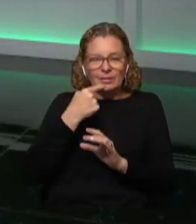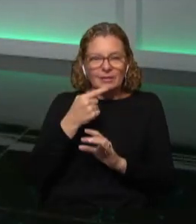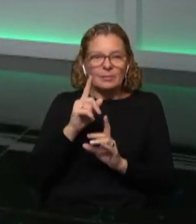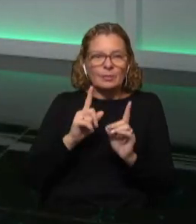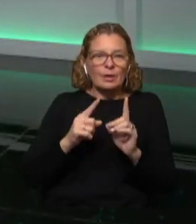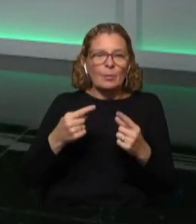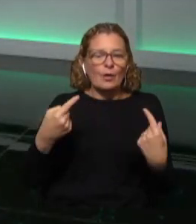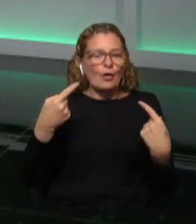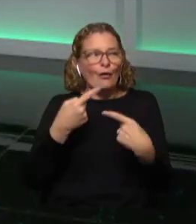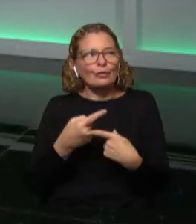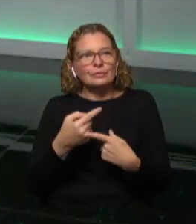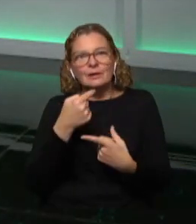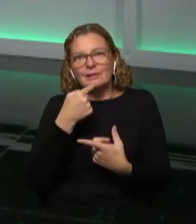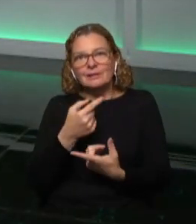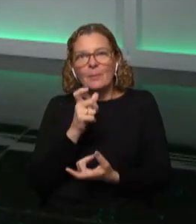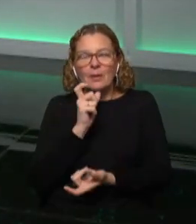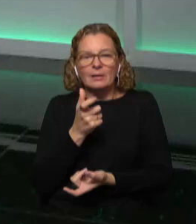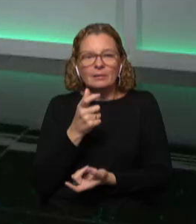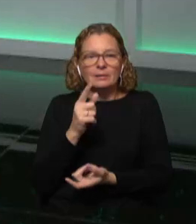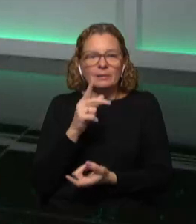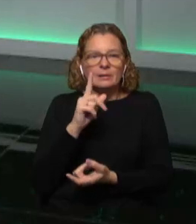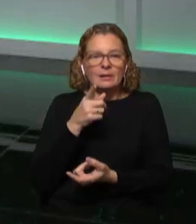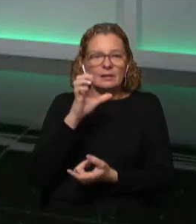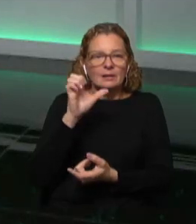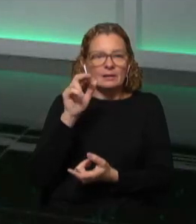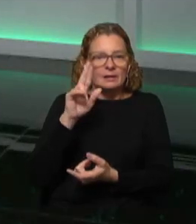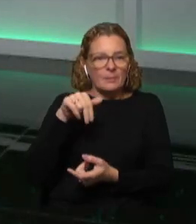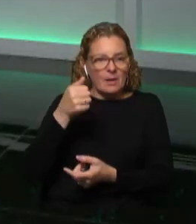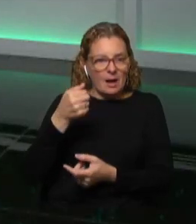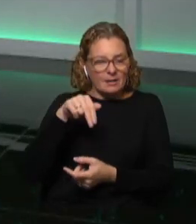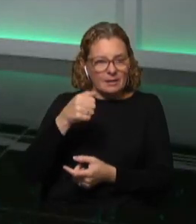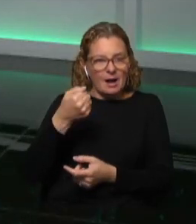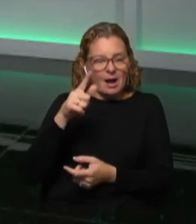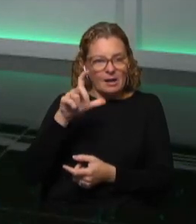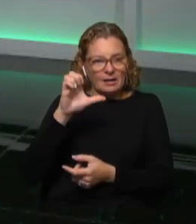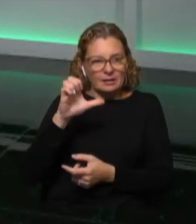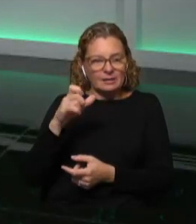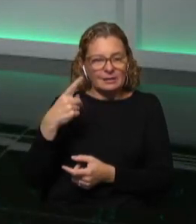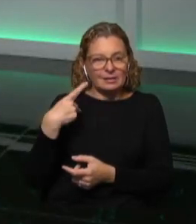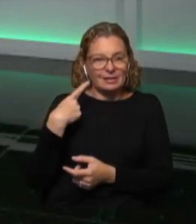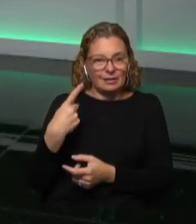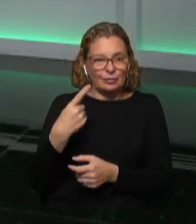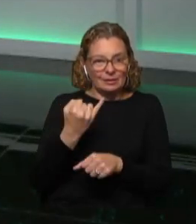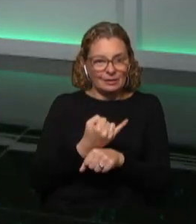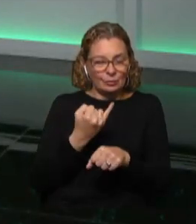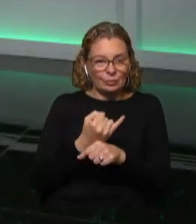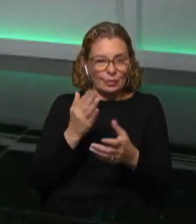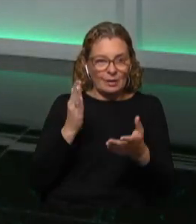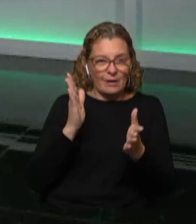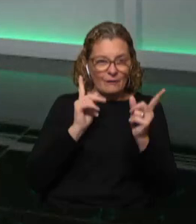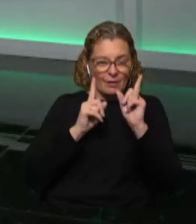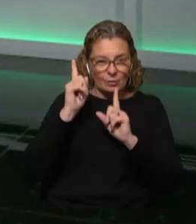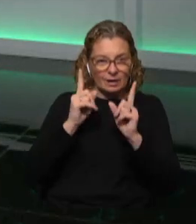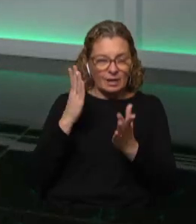visiones encontradas. Germán Haller, quien es el director del Instituto de Derecho Penal de la Facultad de Derecho